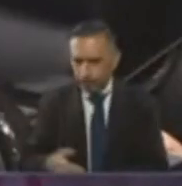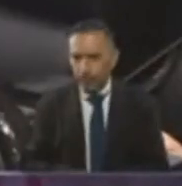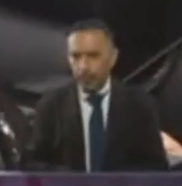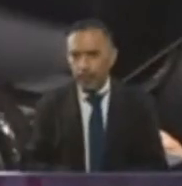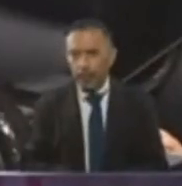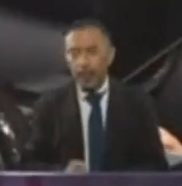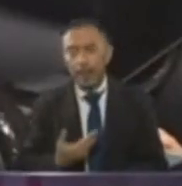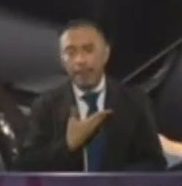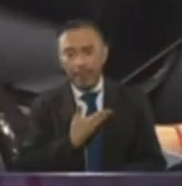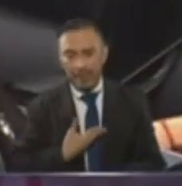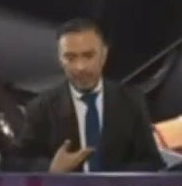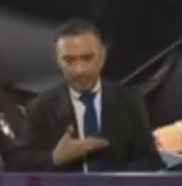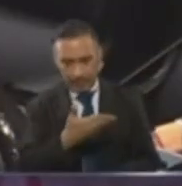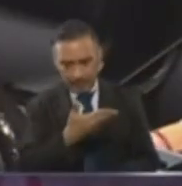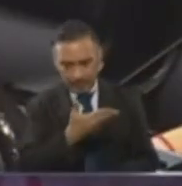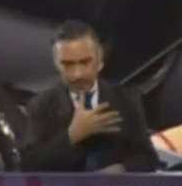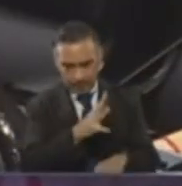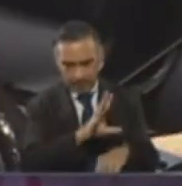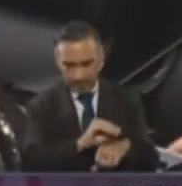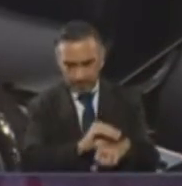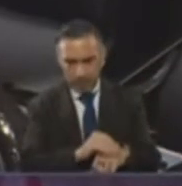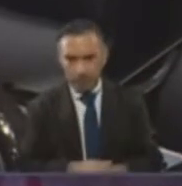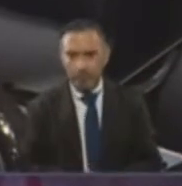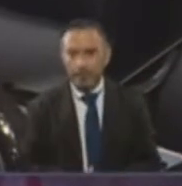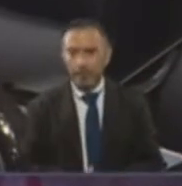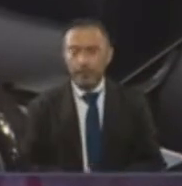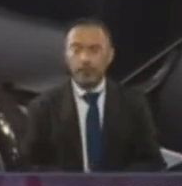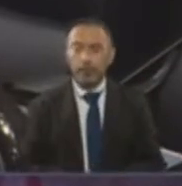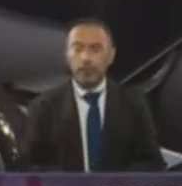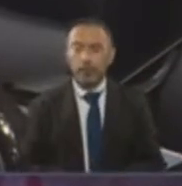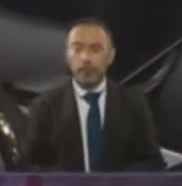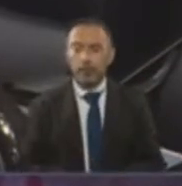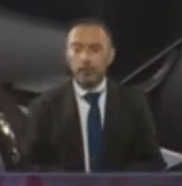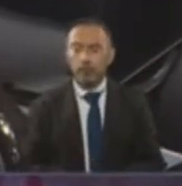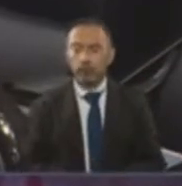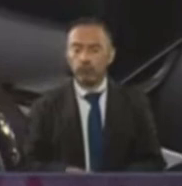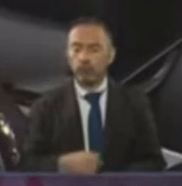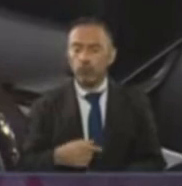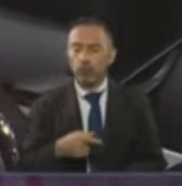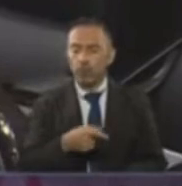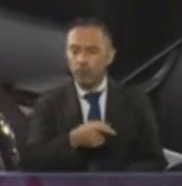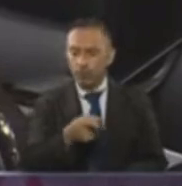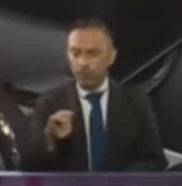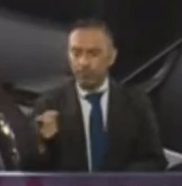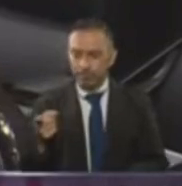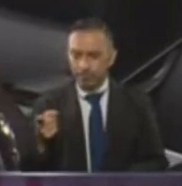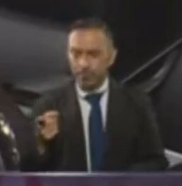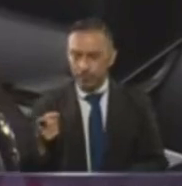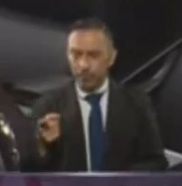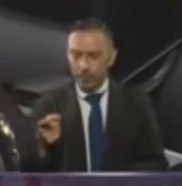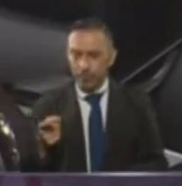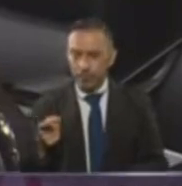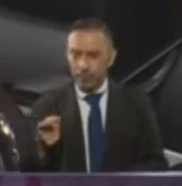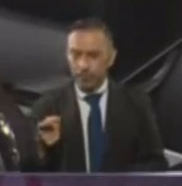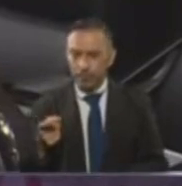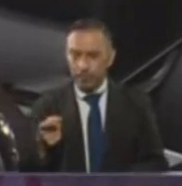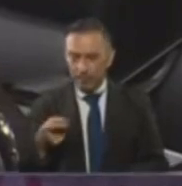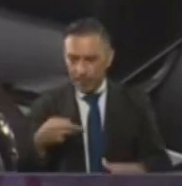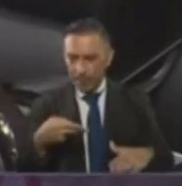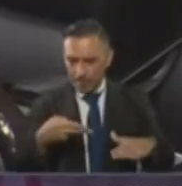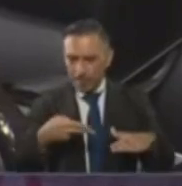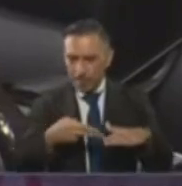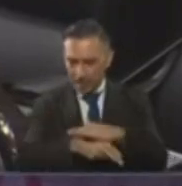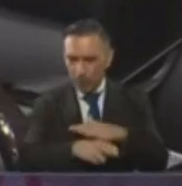Permiso, presidente. Nuestra solidaridad con todas las víctimas de